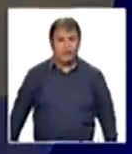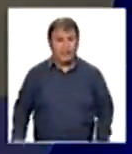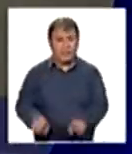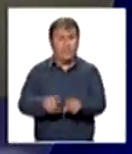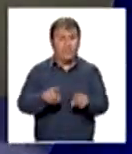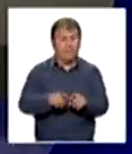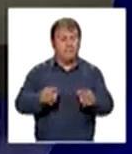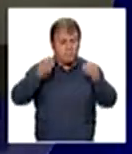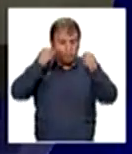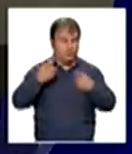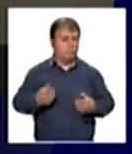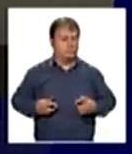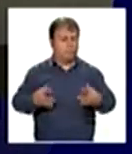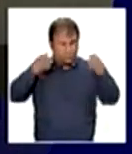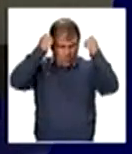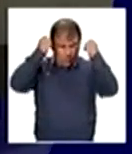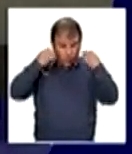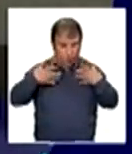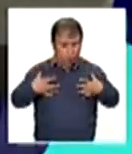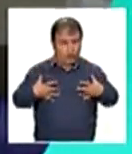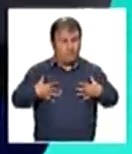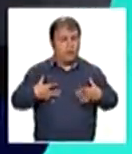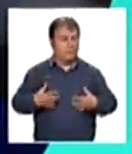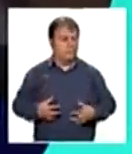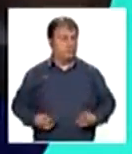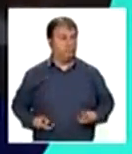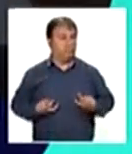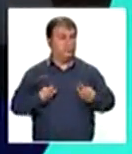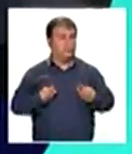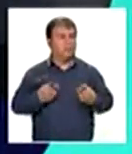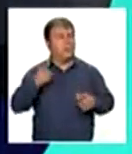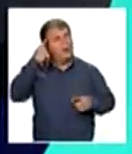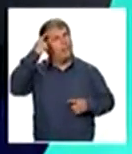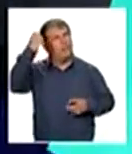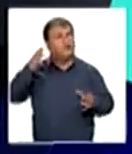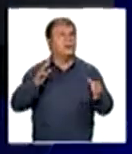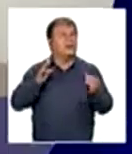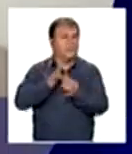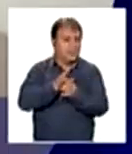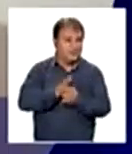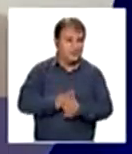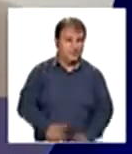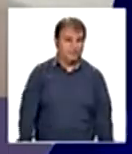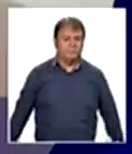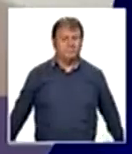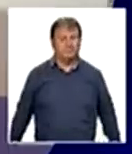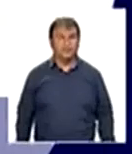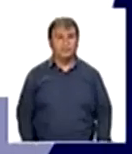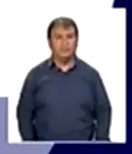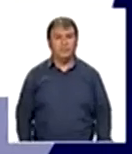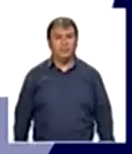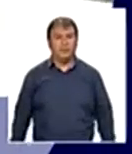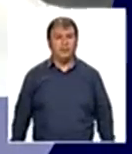Además, novia con leucemia cumple el sueño de casarse. Con eso y más regresamos en 90 Mediodía.